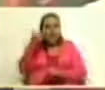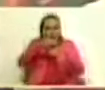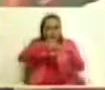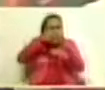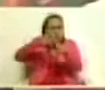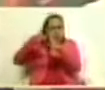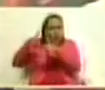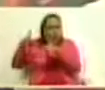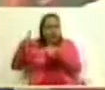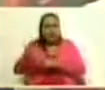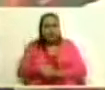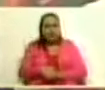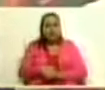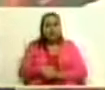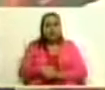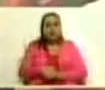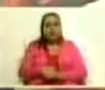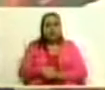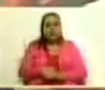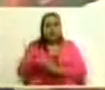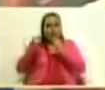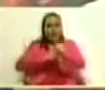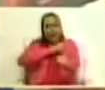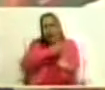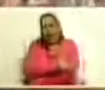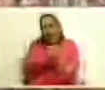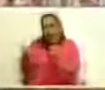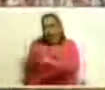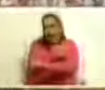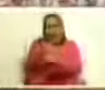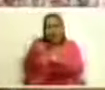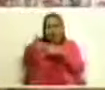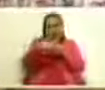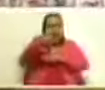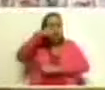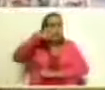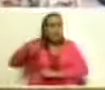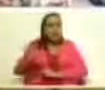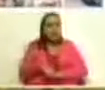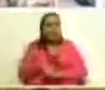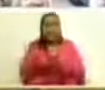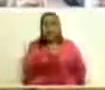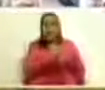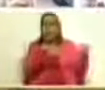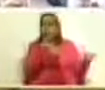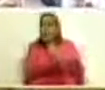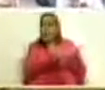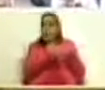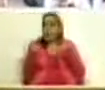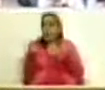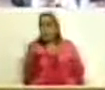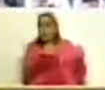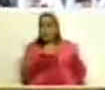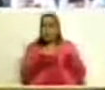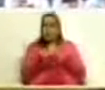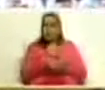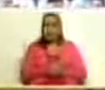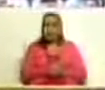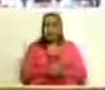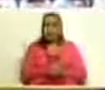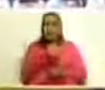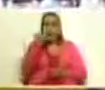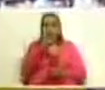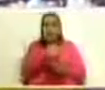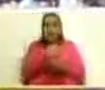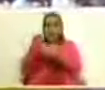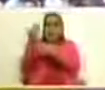masacres, la brutalidad de los apellidos y la oligarquía cuando tuvieron el